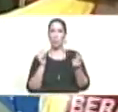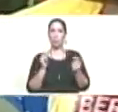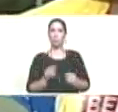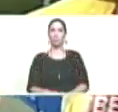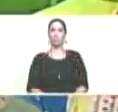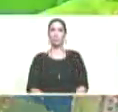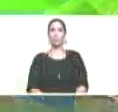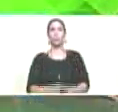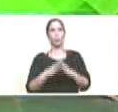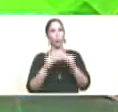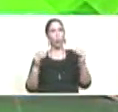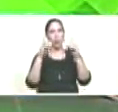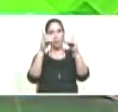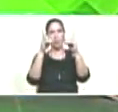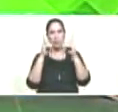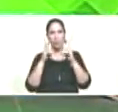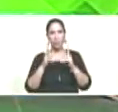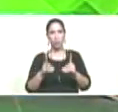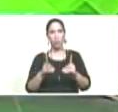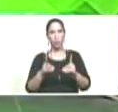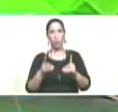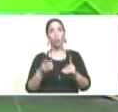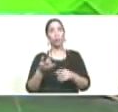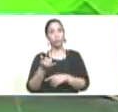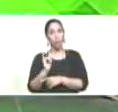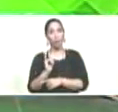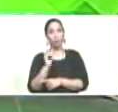para todas las decisiones que haya que tomar desde ya.